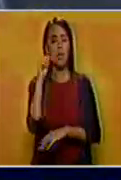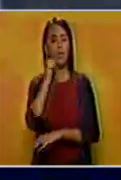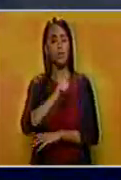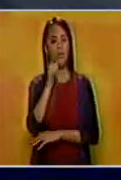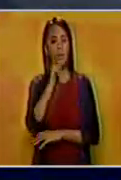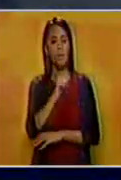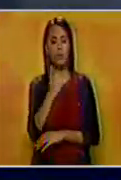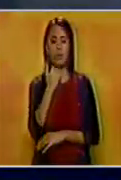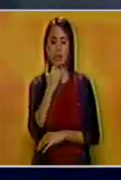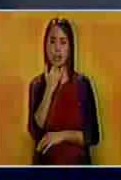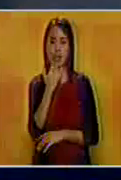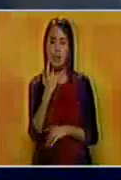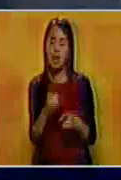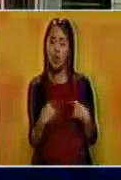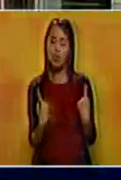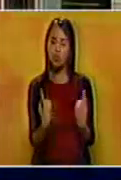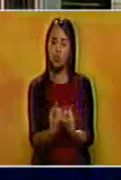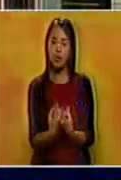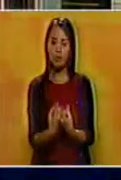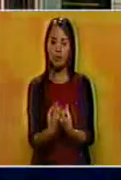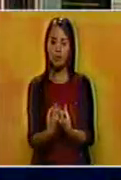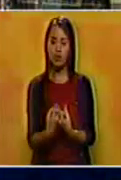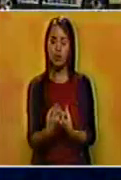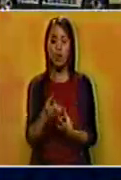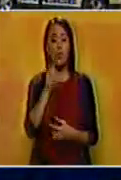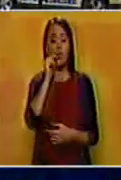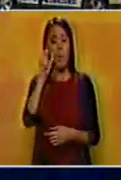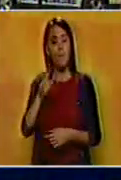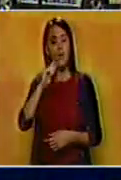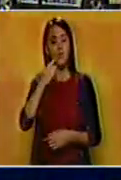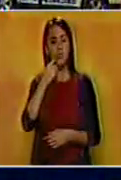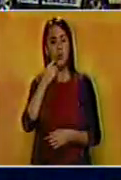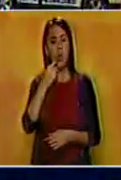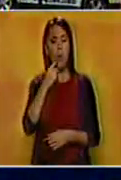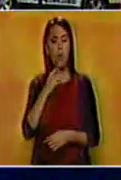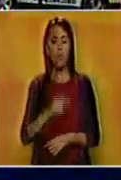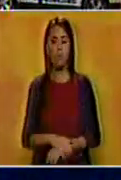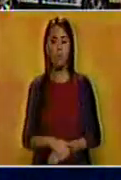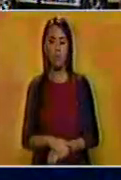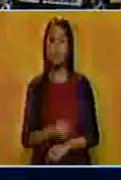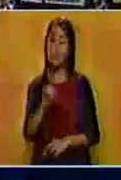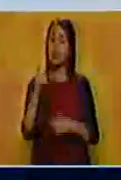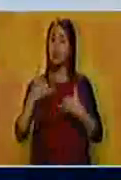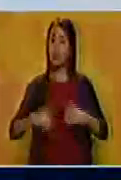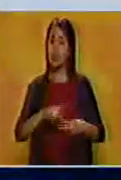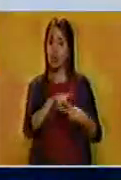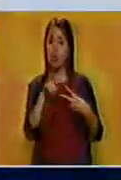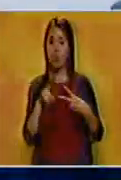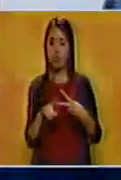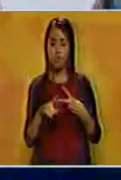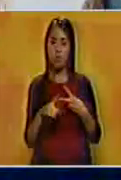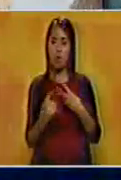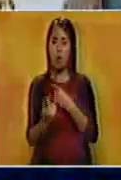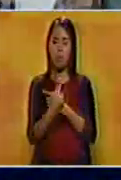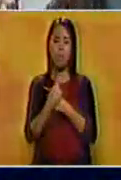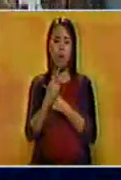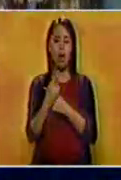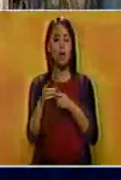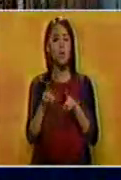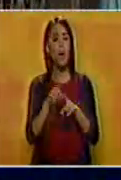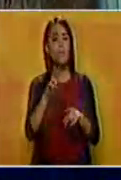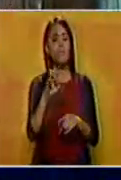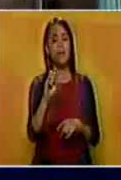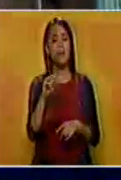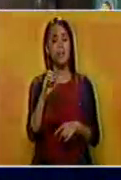sábado cerca de Salisbury, donde el exespía ruso Sergei Skripal y su hija fueron víctimas de un envenenamiento con